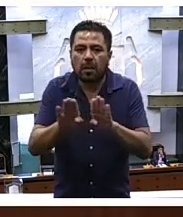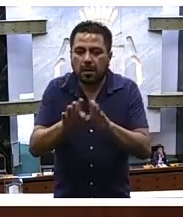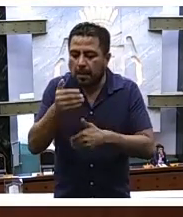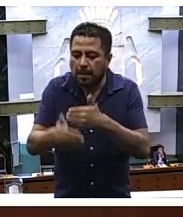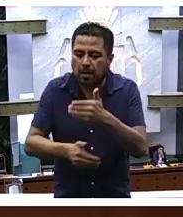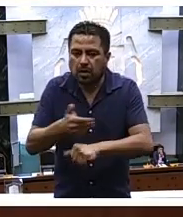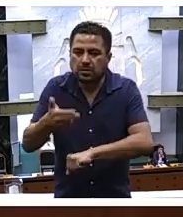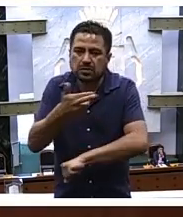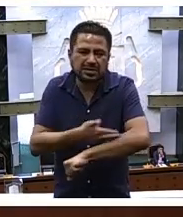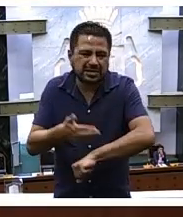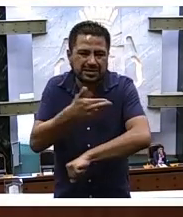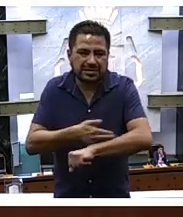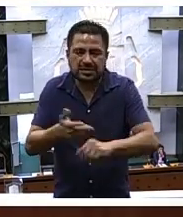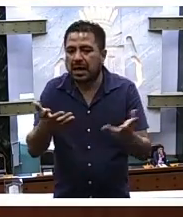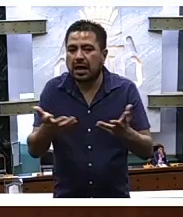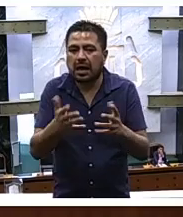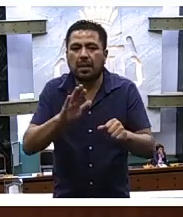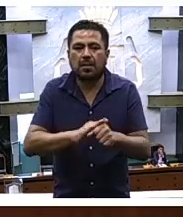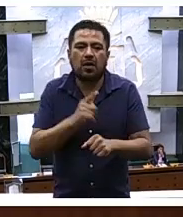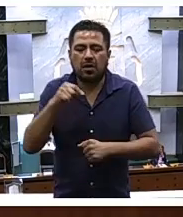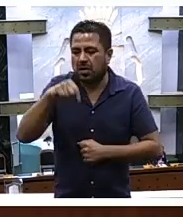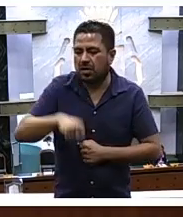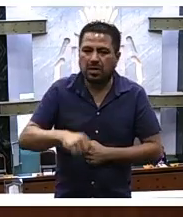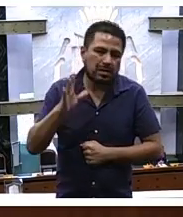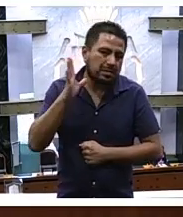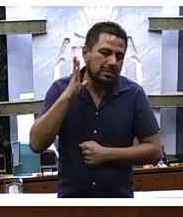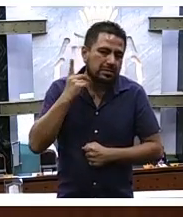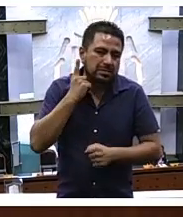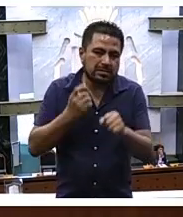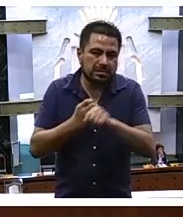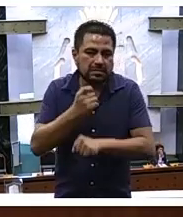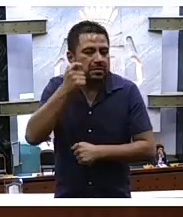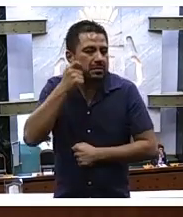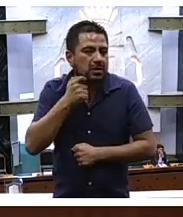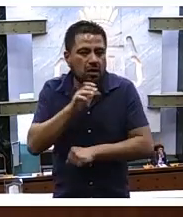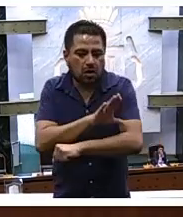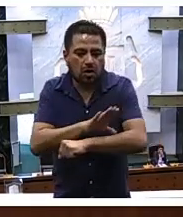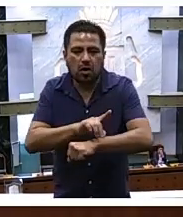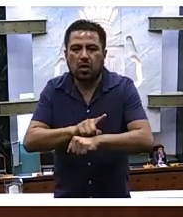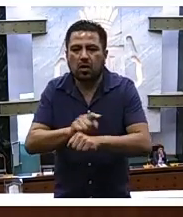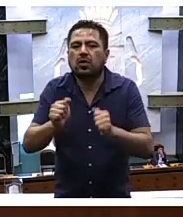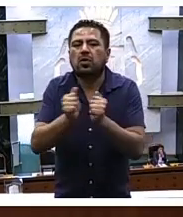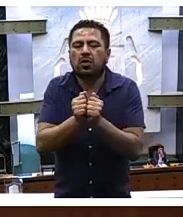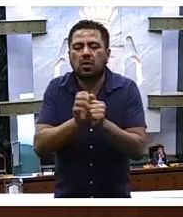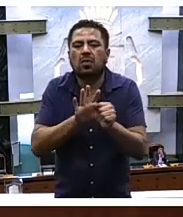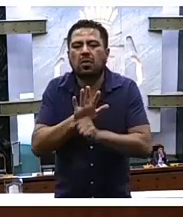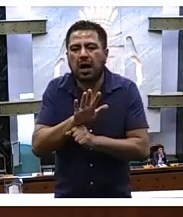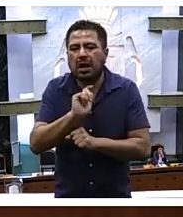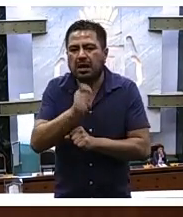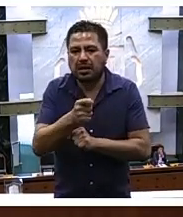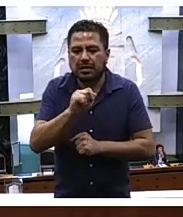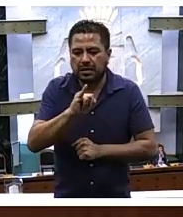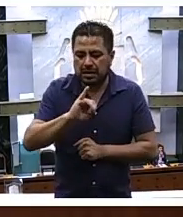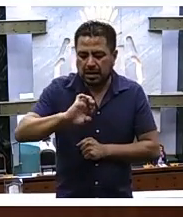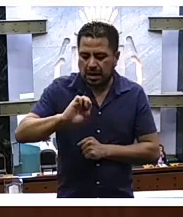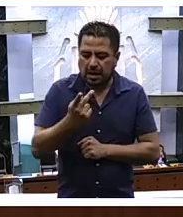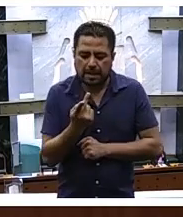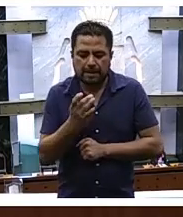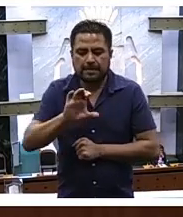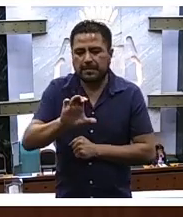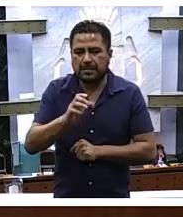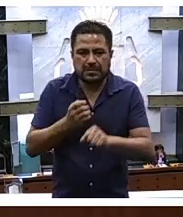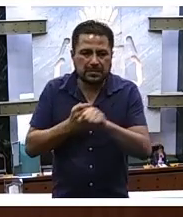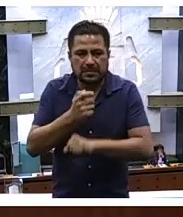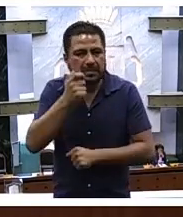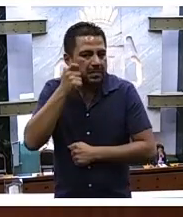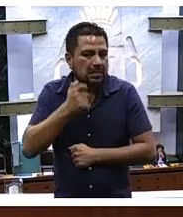consulta llevado a cabo por el Honorable Congreso del Estado de Guerrero, en coordinación y colaboración con el Instituto Electoral y de